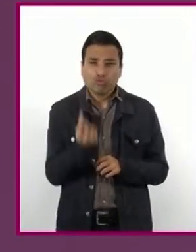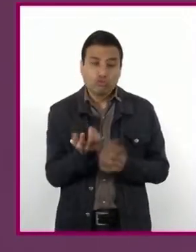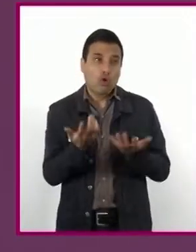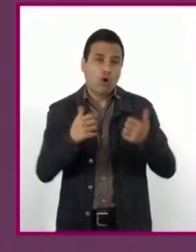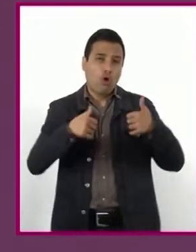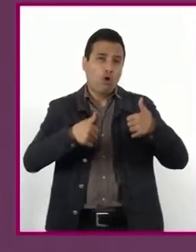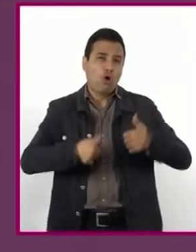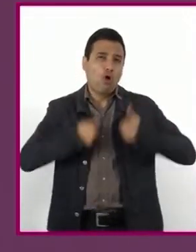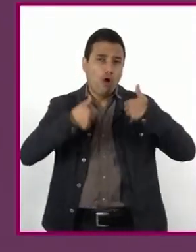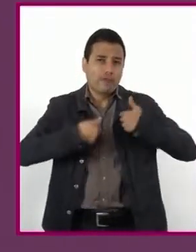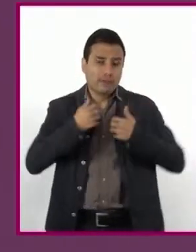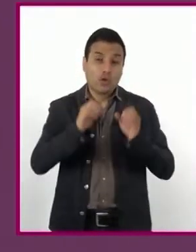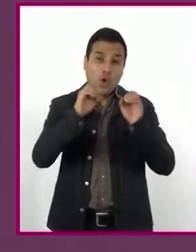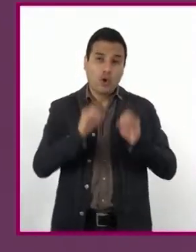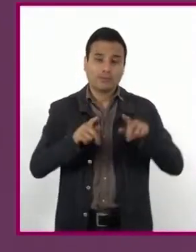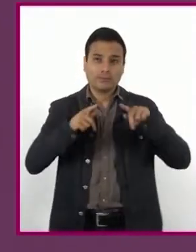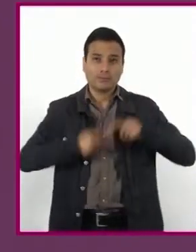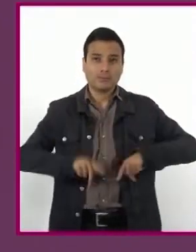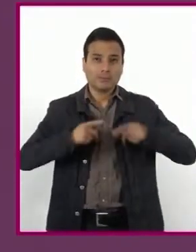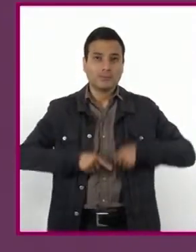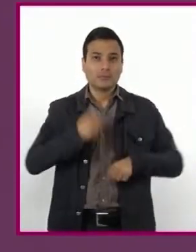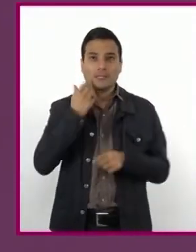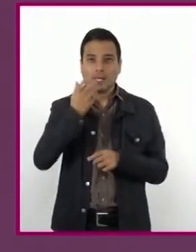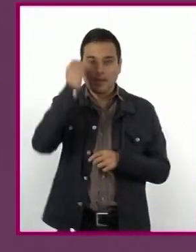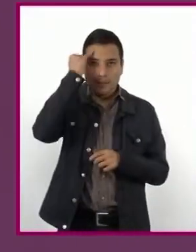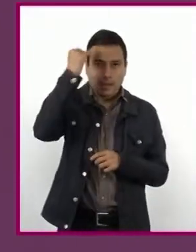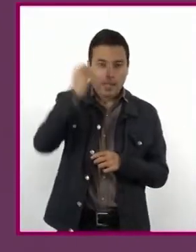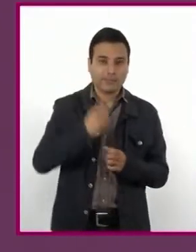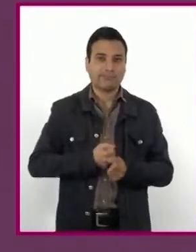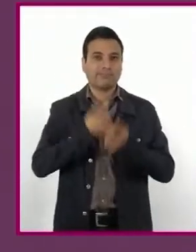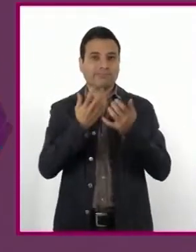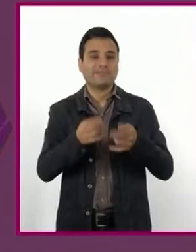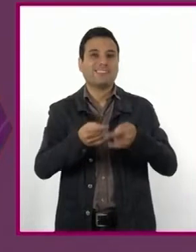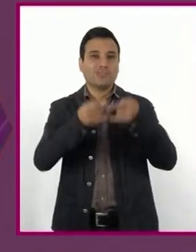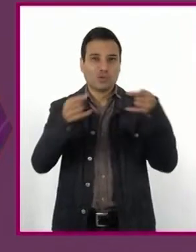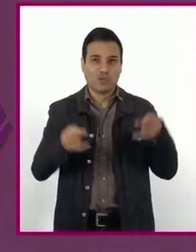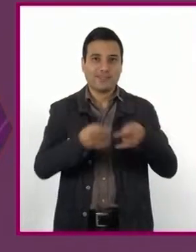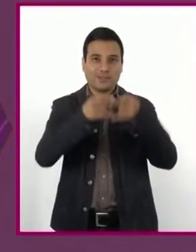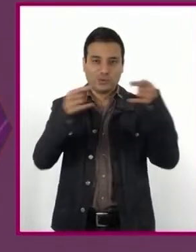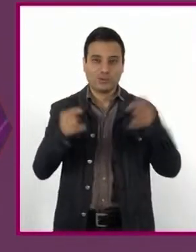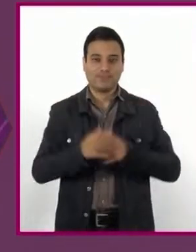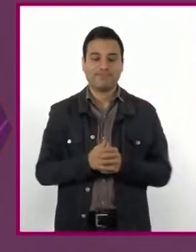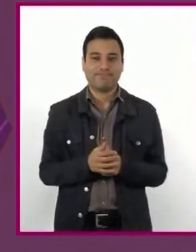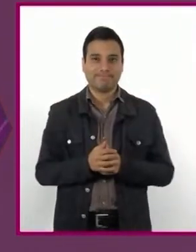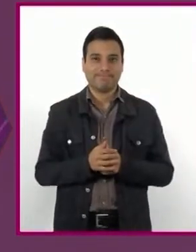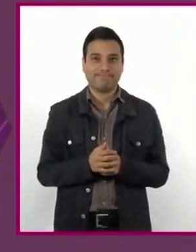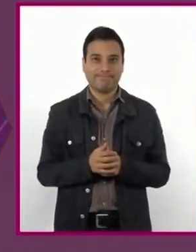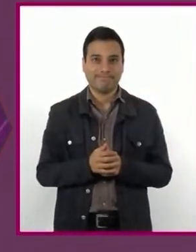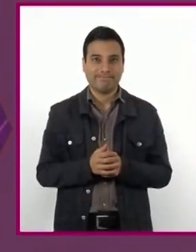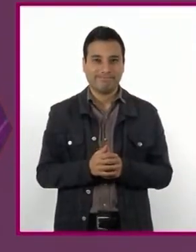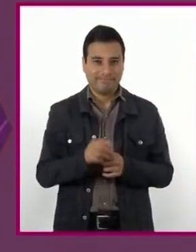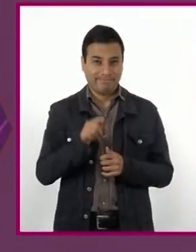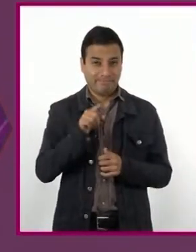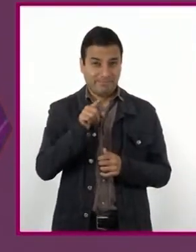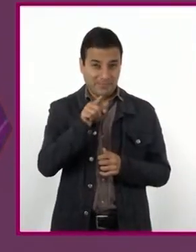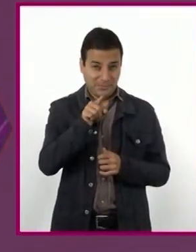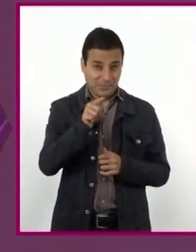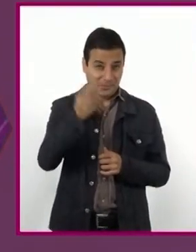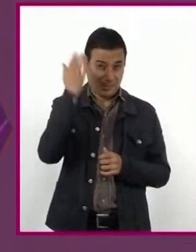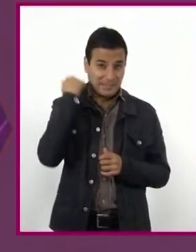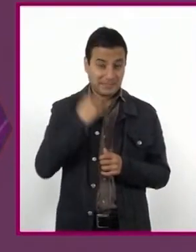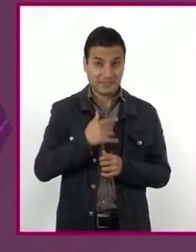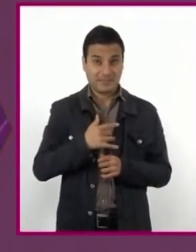bien por la necesidad de expresar sus ideas mediante historias. ¿Han considerado alguna vez escribir algún